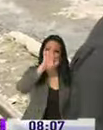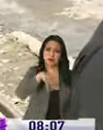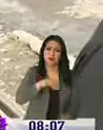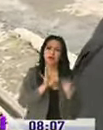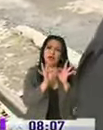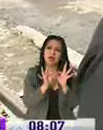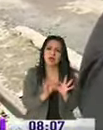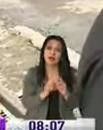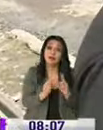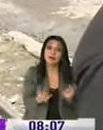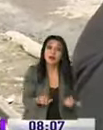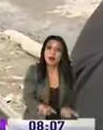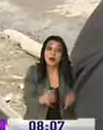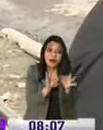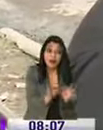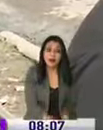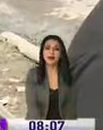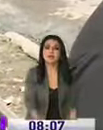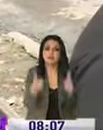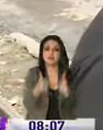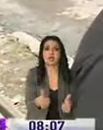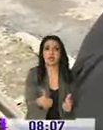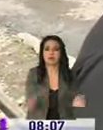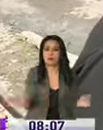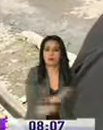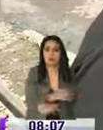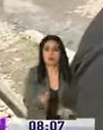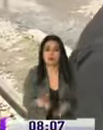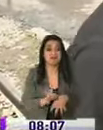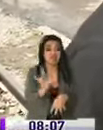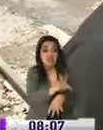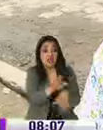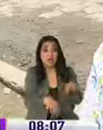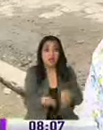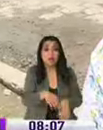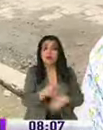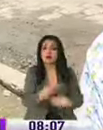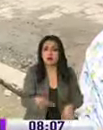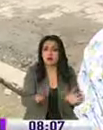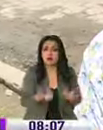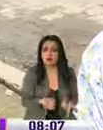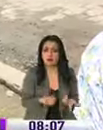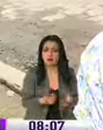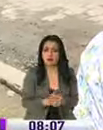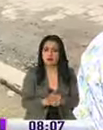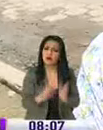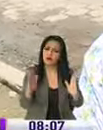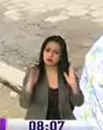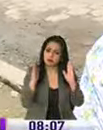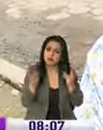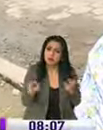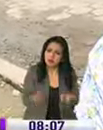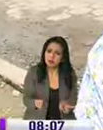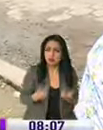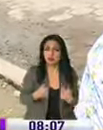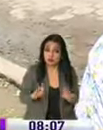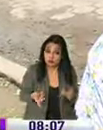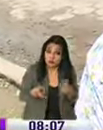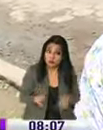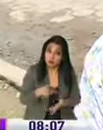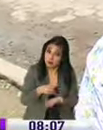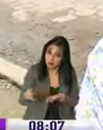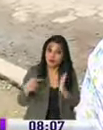pero ahora sí que vengan a arreglar bien, porque prácticamente dejan encima. Que también se preocupen de nosotros, porque nosotros también